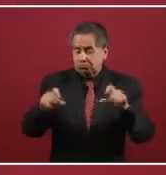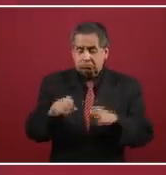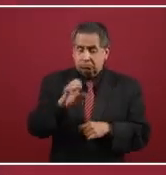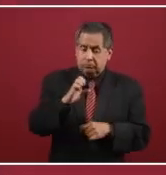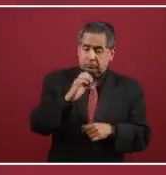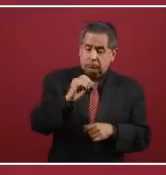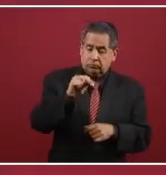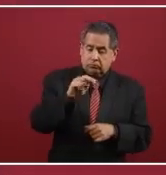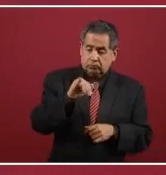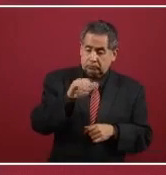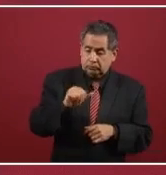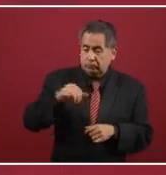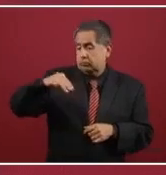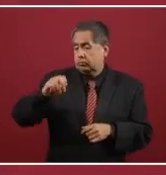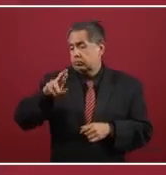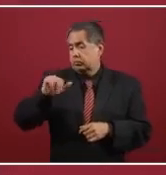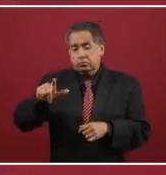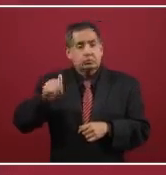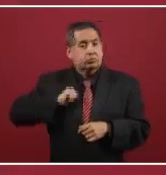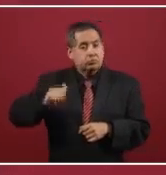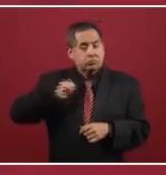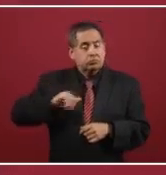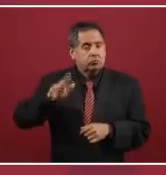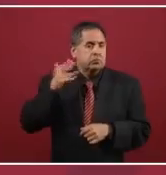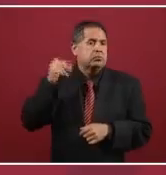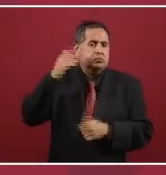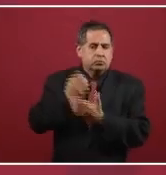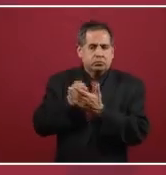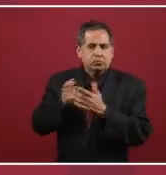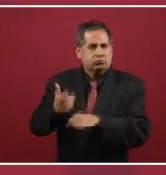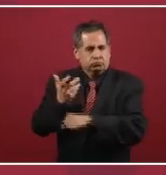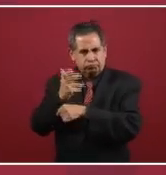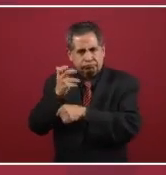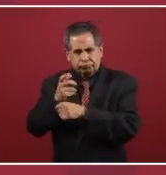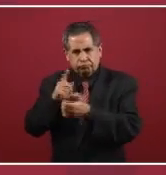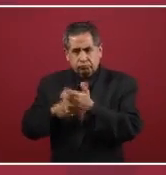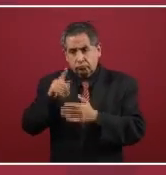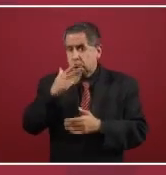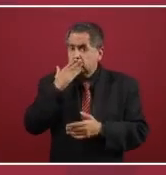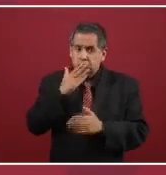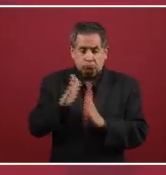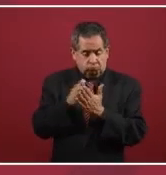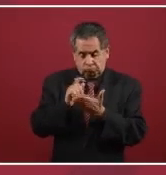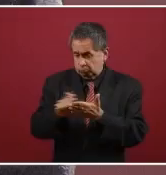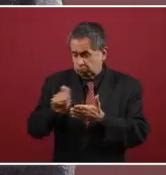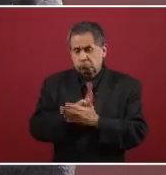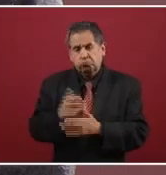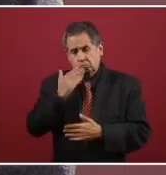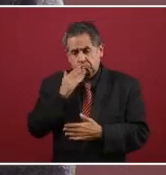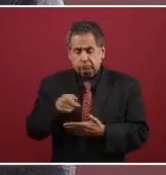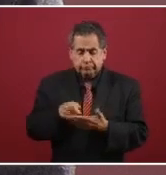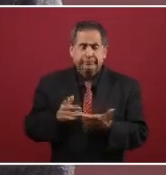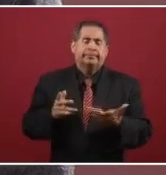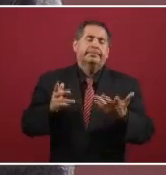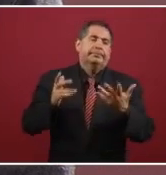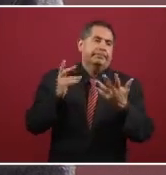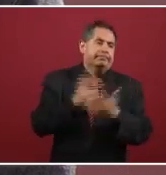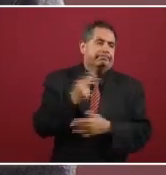Economía Moral, de un economista estadounidense, muy buen libro. Me